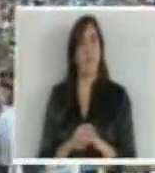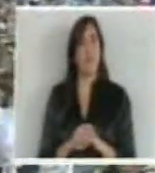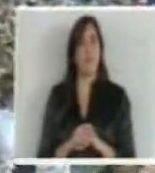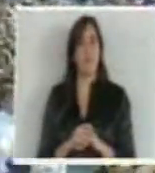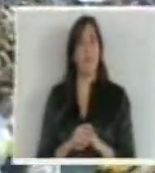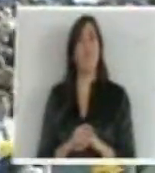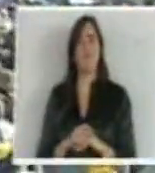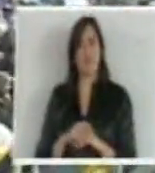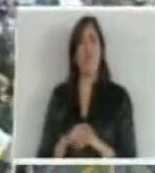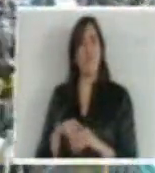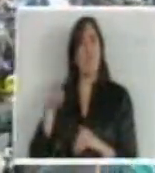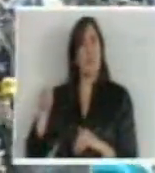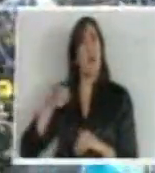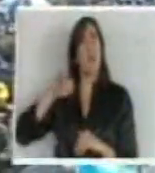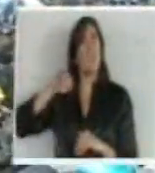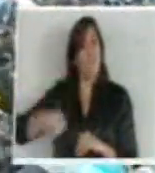Él se animó